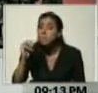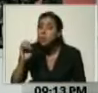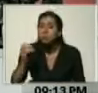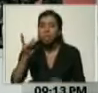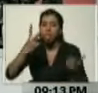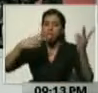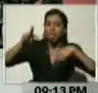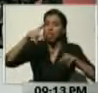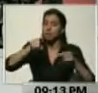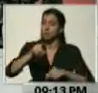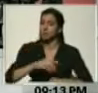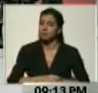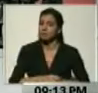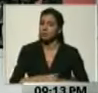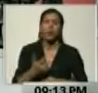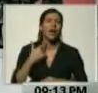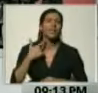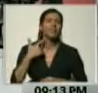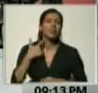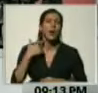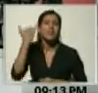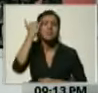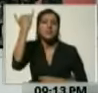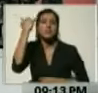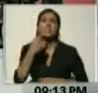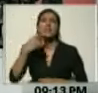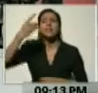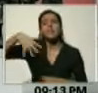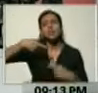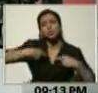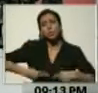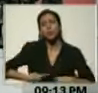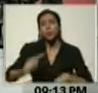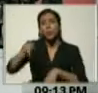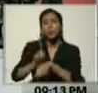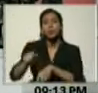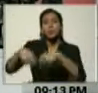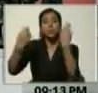Pónganse a creer eso. Eso es como los viejos conceptos que los derechos humanos solo los violan los gobiernos.